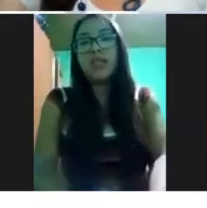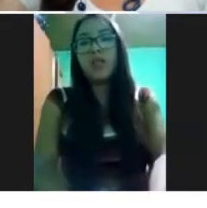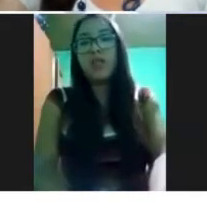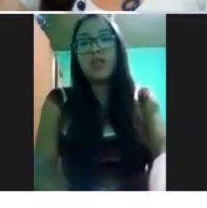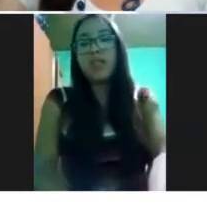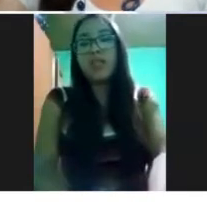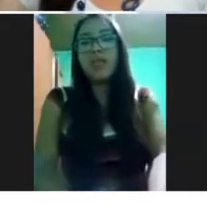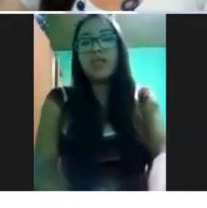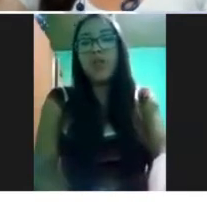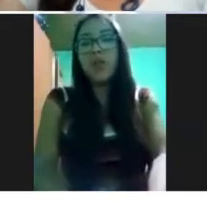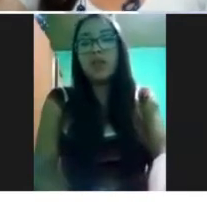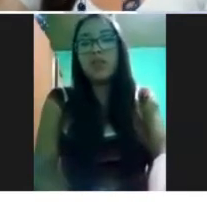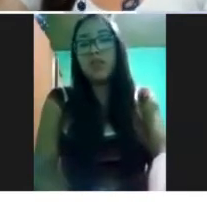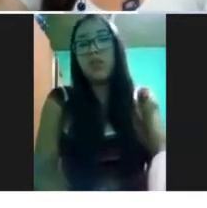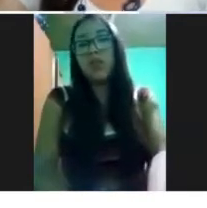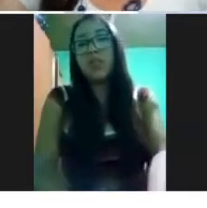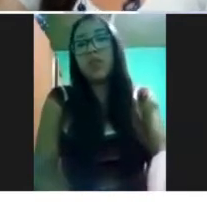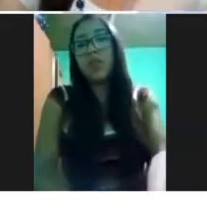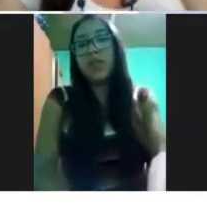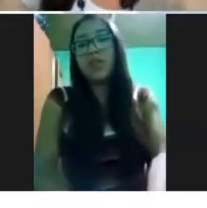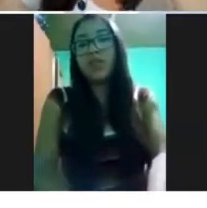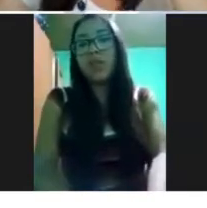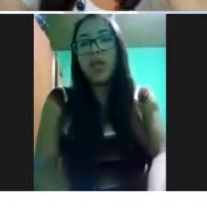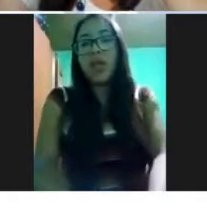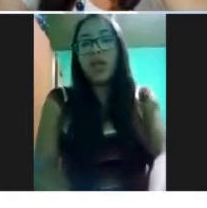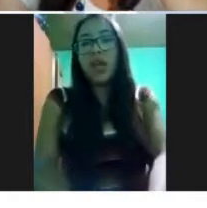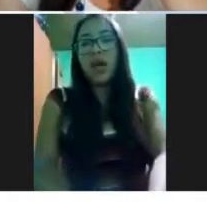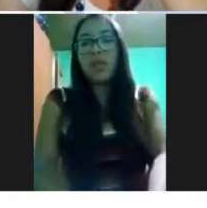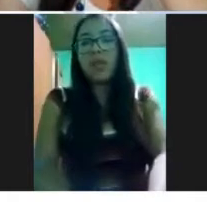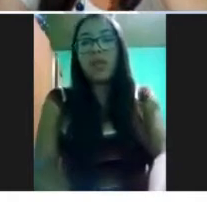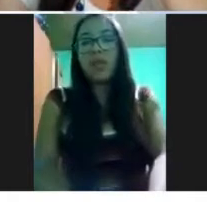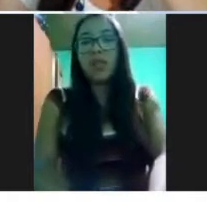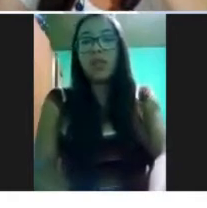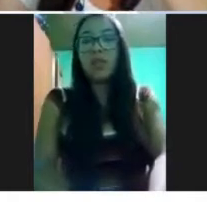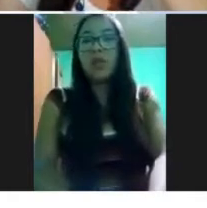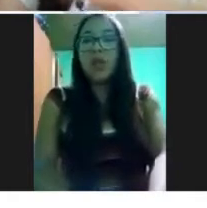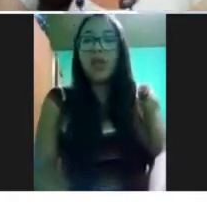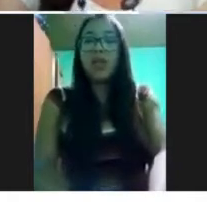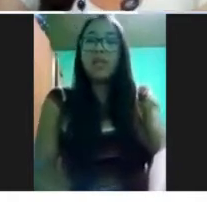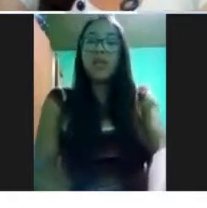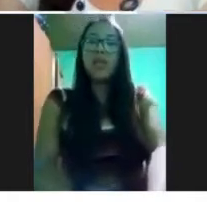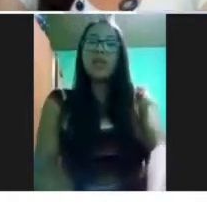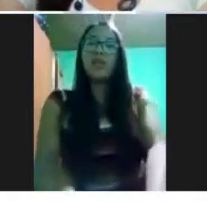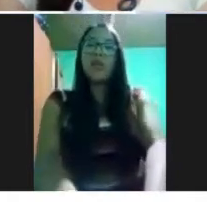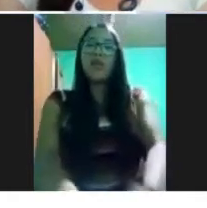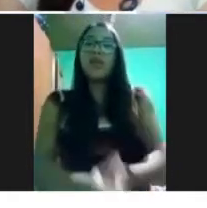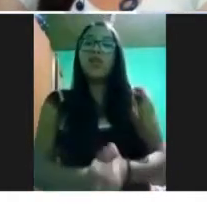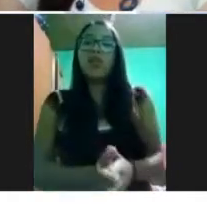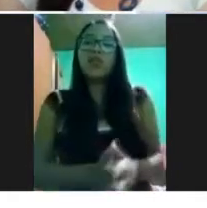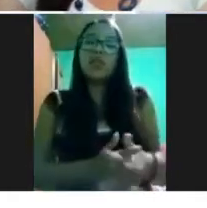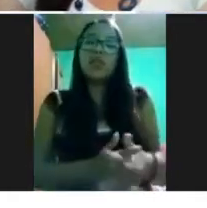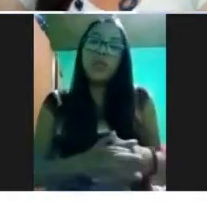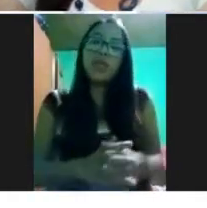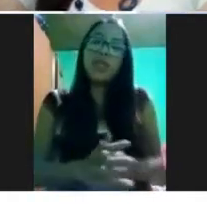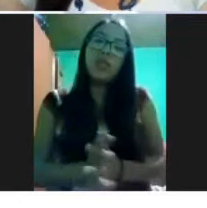está entre uno de los países más pobres, ¿no? No solo de Centroamérica, sino que ya prácticamente del mundo. También